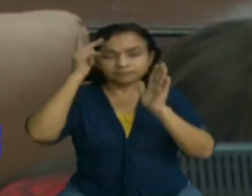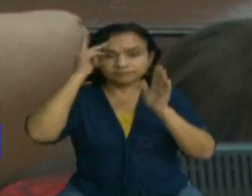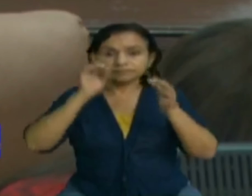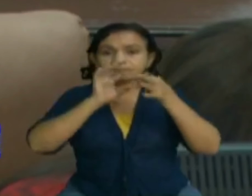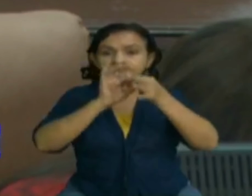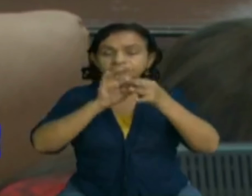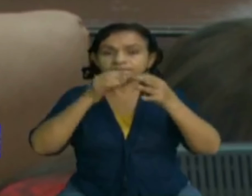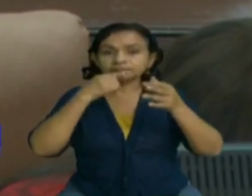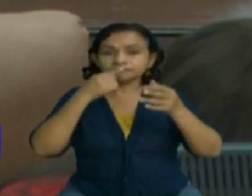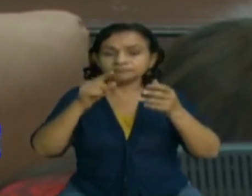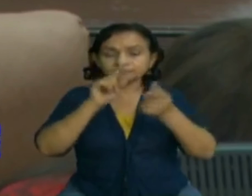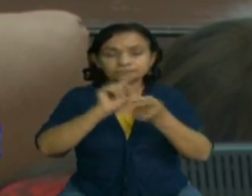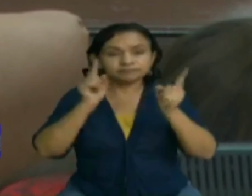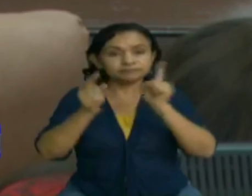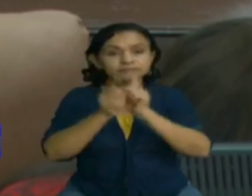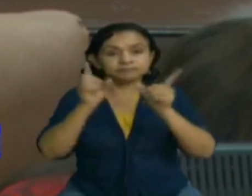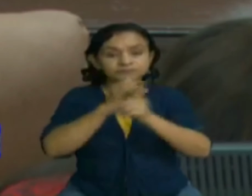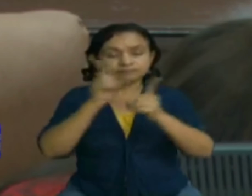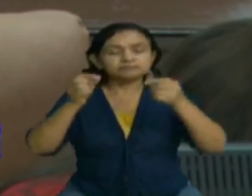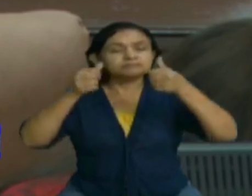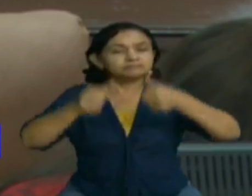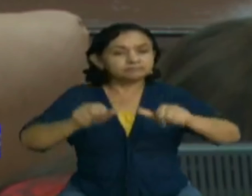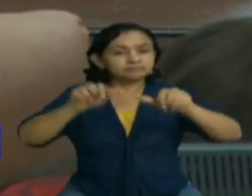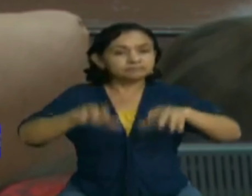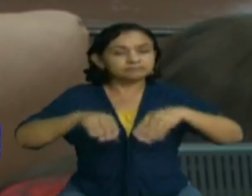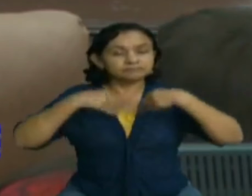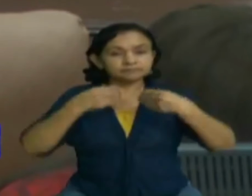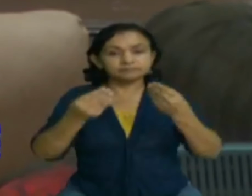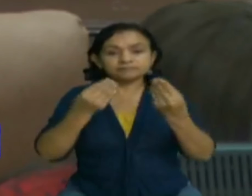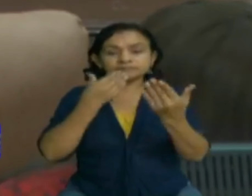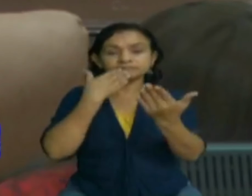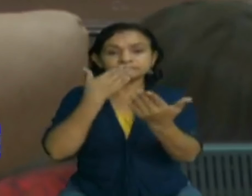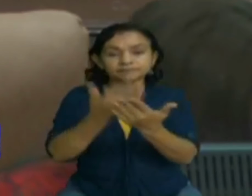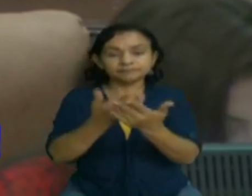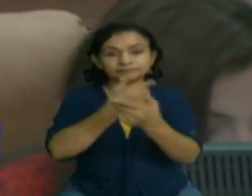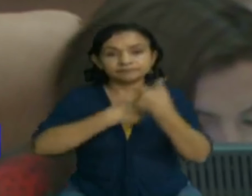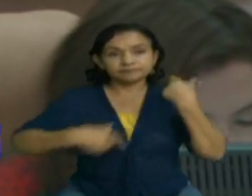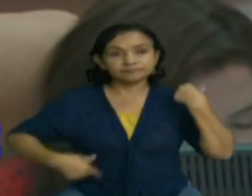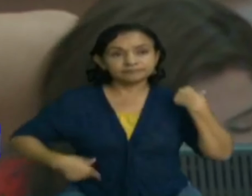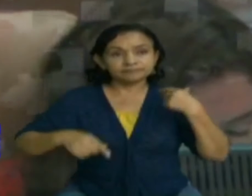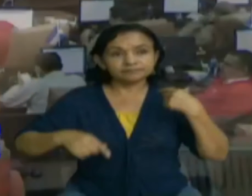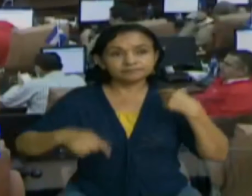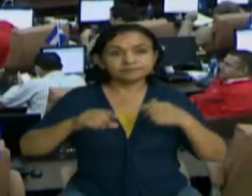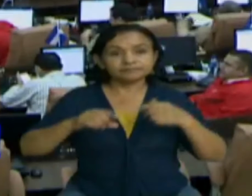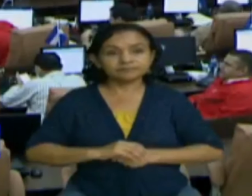consideramos que esta reforma debe de ser aprobada. Muchas gracias, señor presidente.